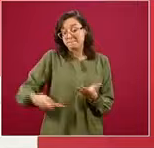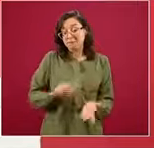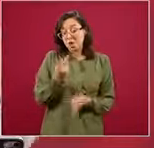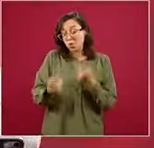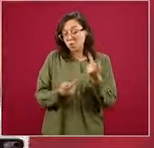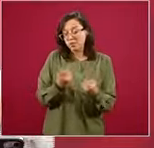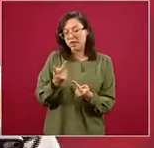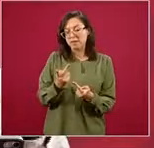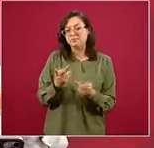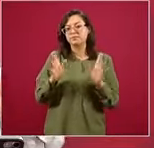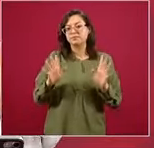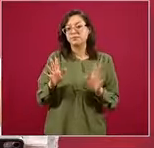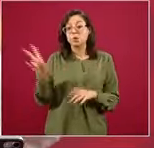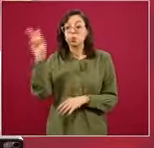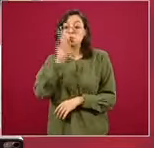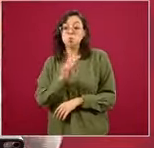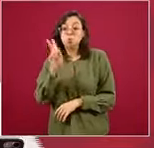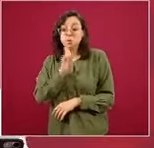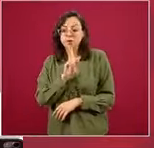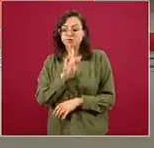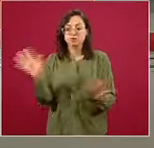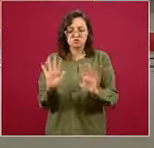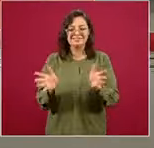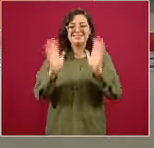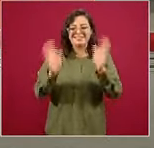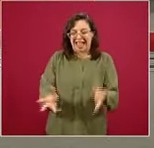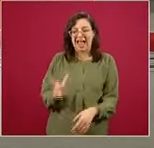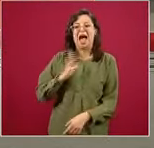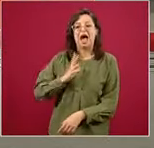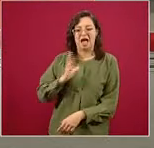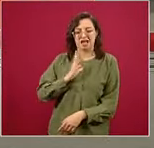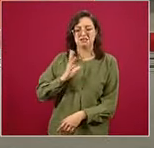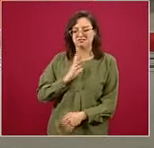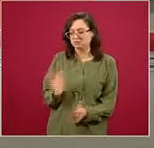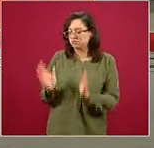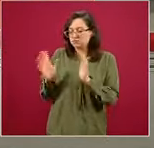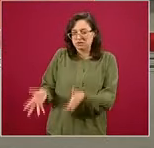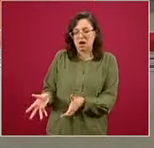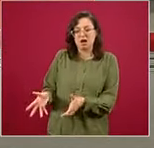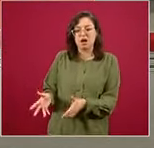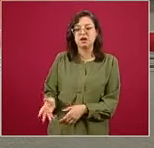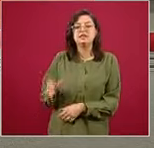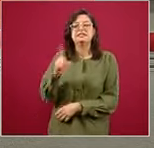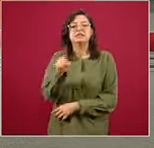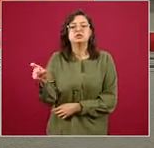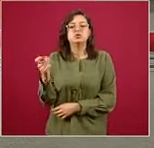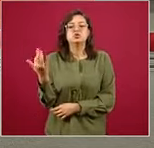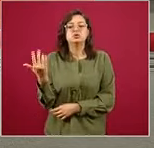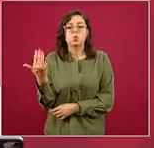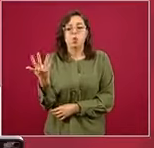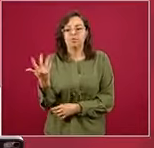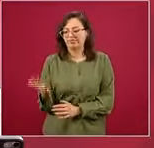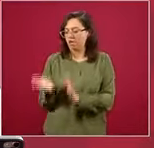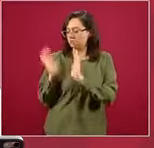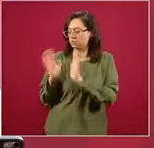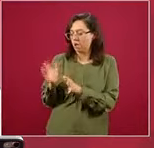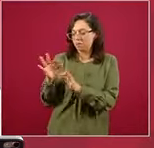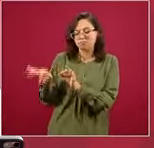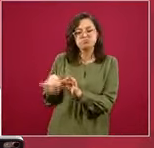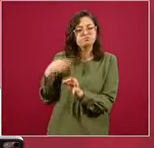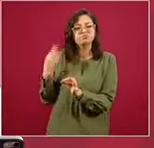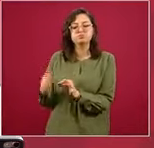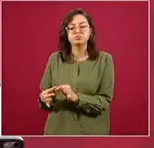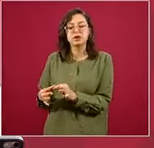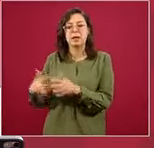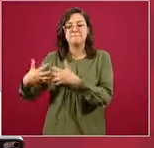los ventiladores no son prototipos, ya se fabricaron. Los primeros más de 150 ya se fabricaron. Este es el